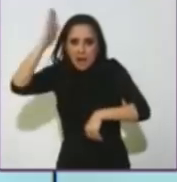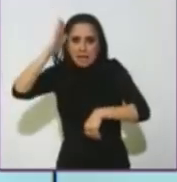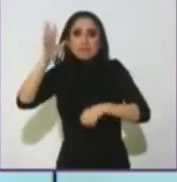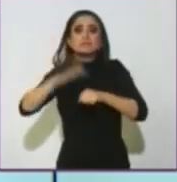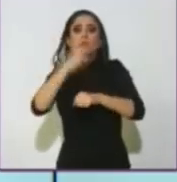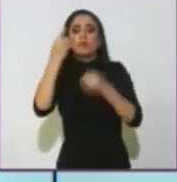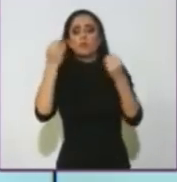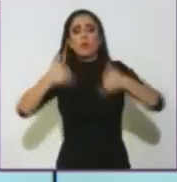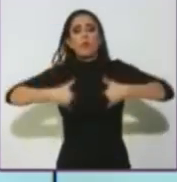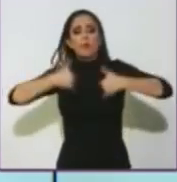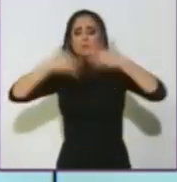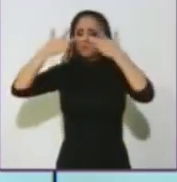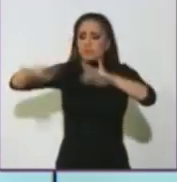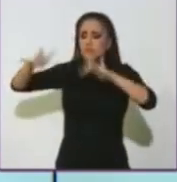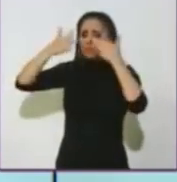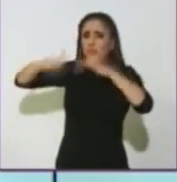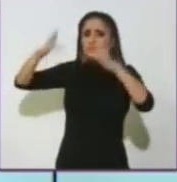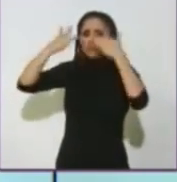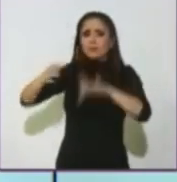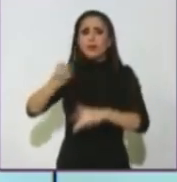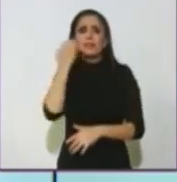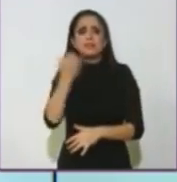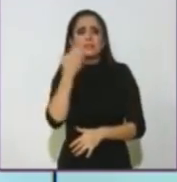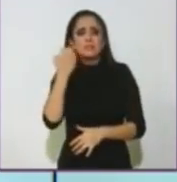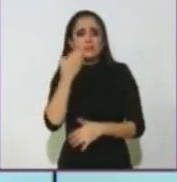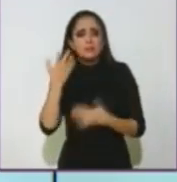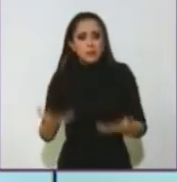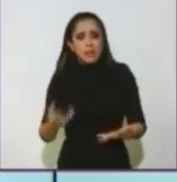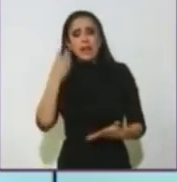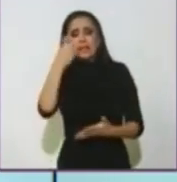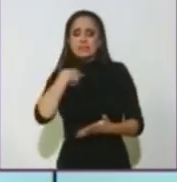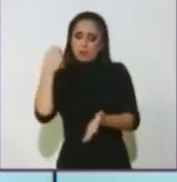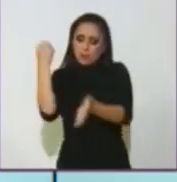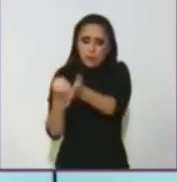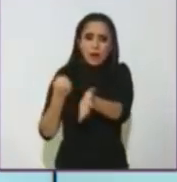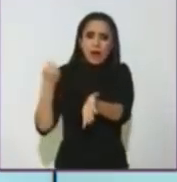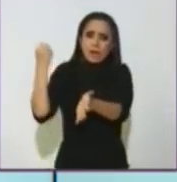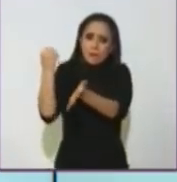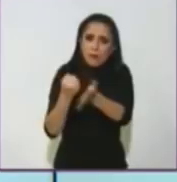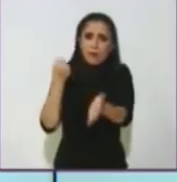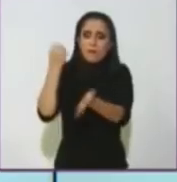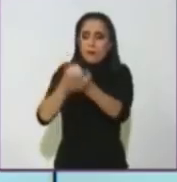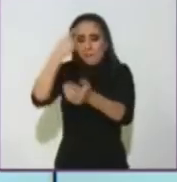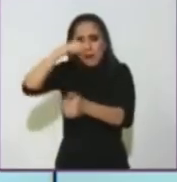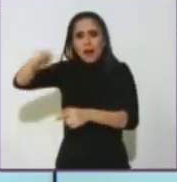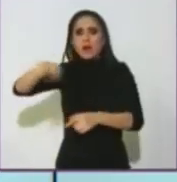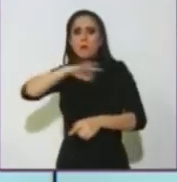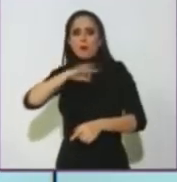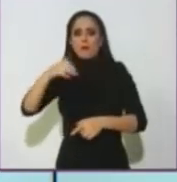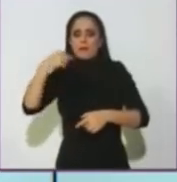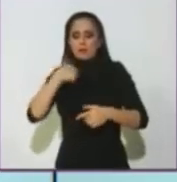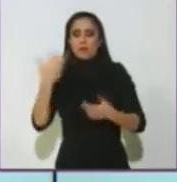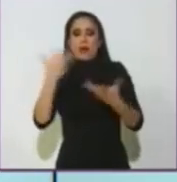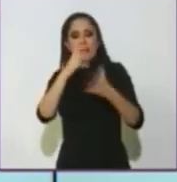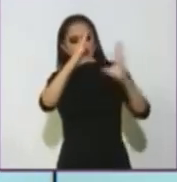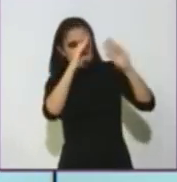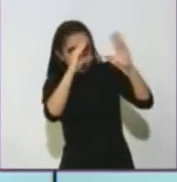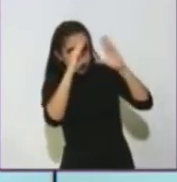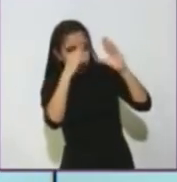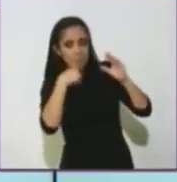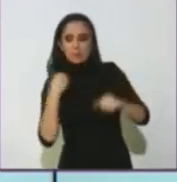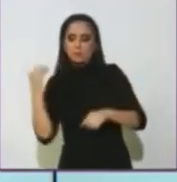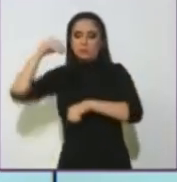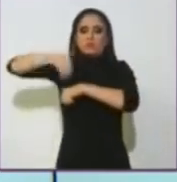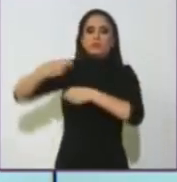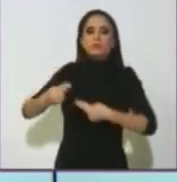deserción pero tenemos que hacer insistir precisamente en el autoempleo en las capacitaciones y principalmente